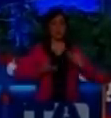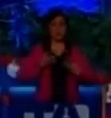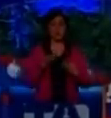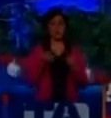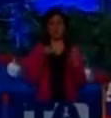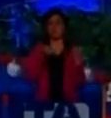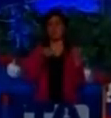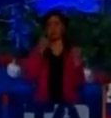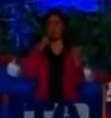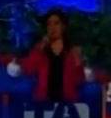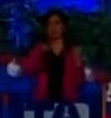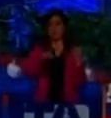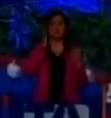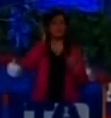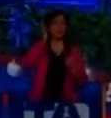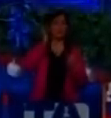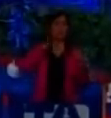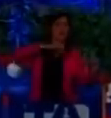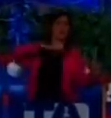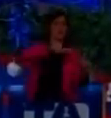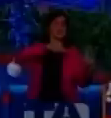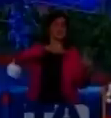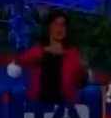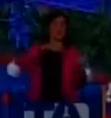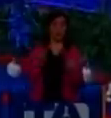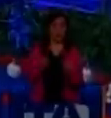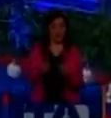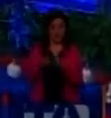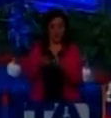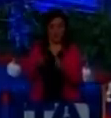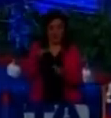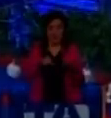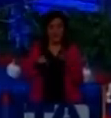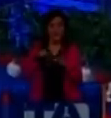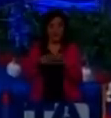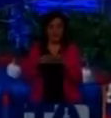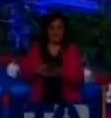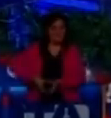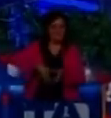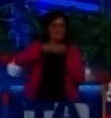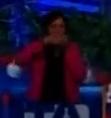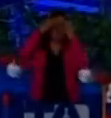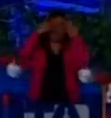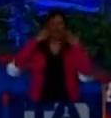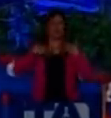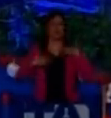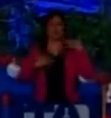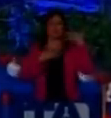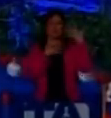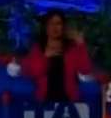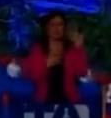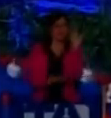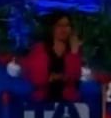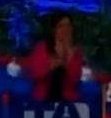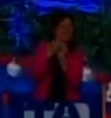imágenes de mujeres atacadas con ácido, víctimas que llevan en su piel las marcas de agresiones llenas de crueldad. Nos preguntamos qué tan fácil